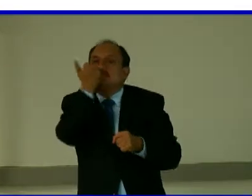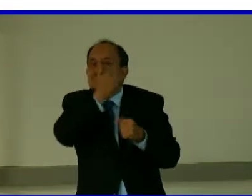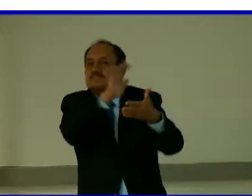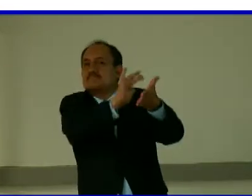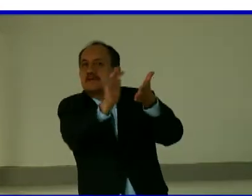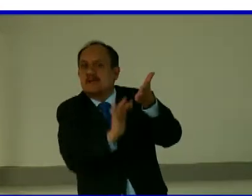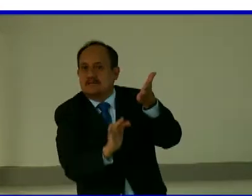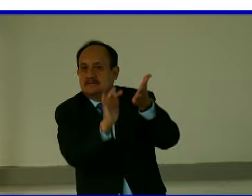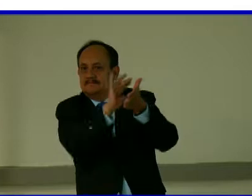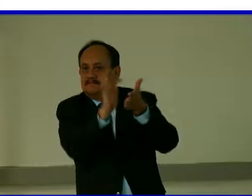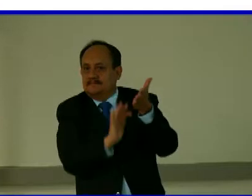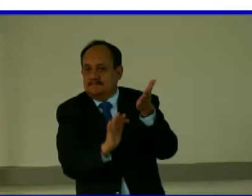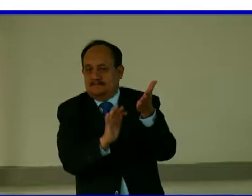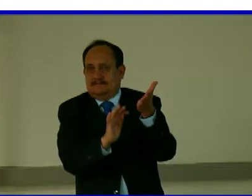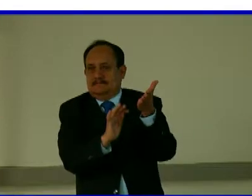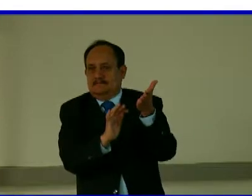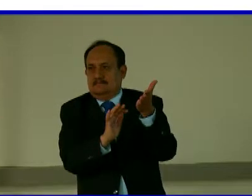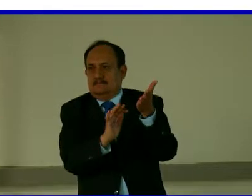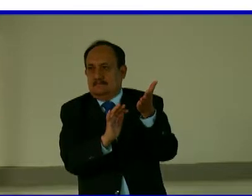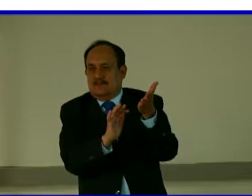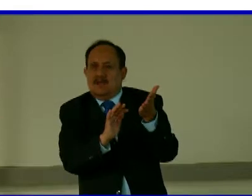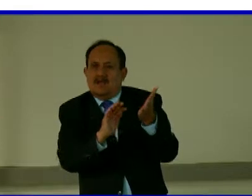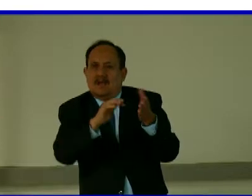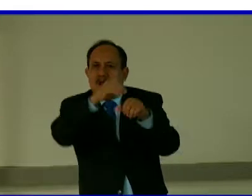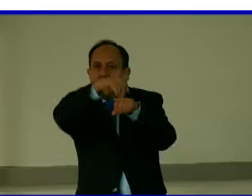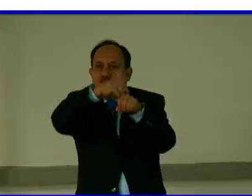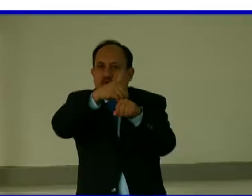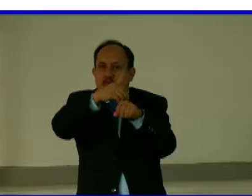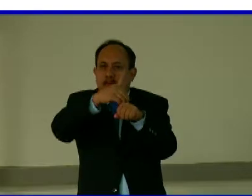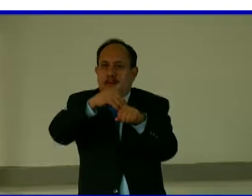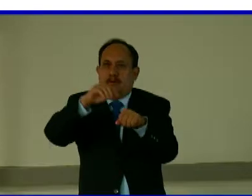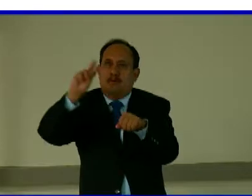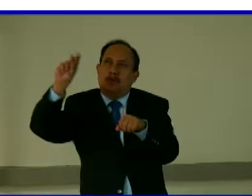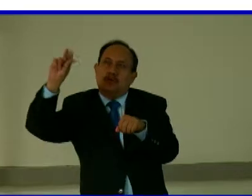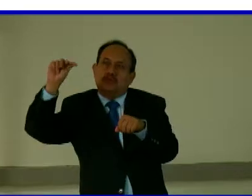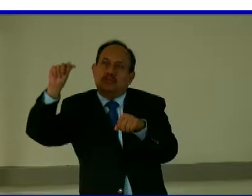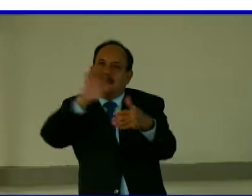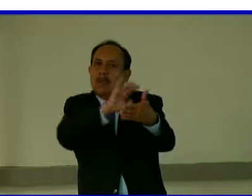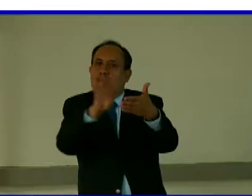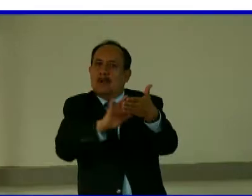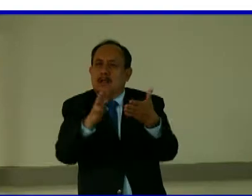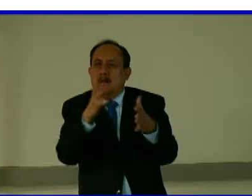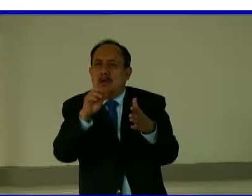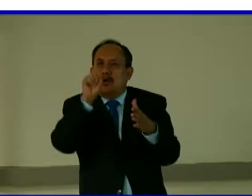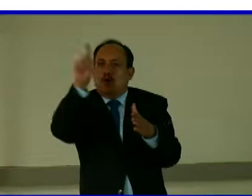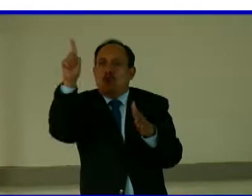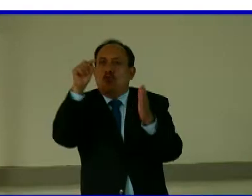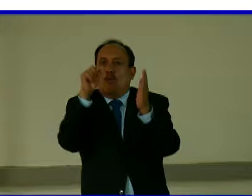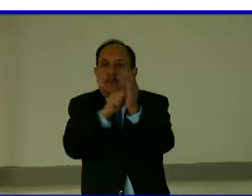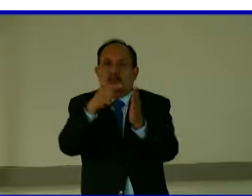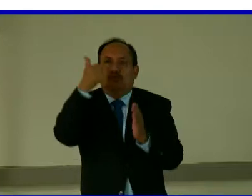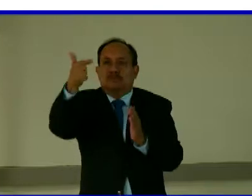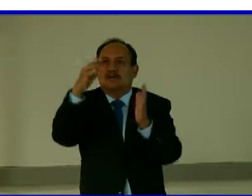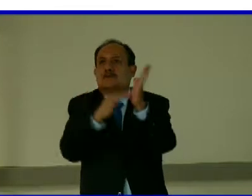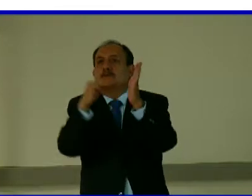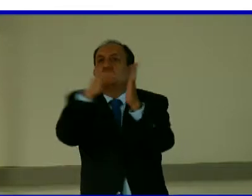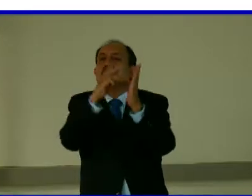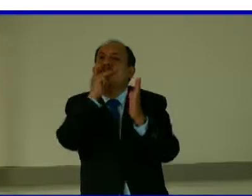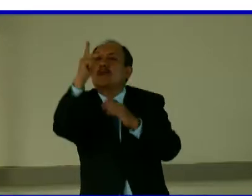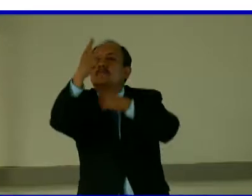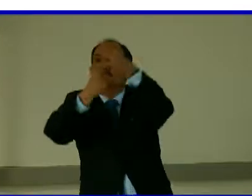en el percentil 80 lee 1.7 millones de palabras al